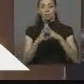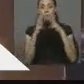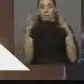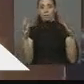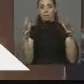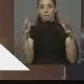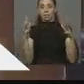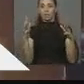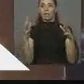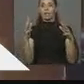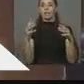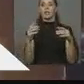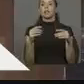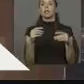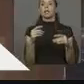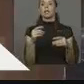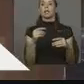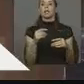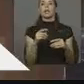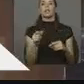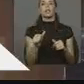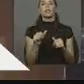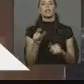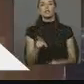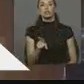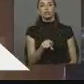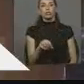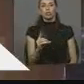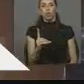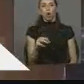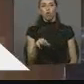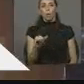la despenalización del delito de sodomía.